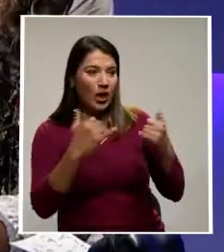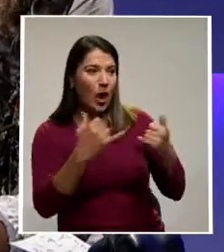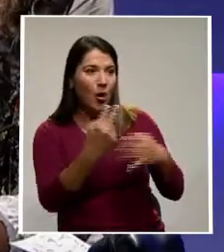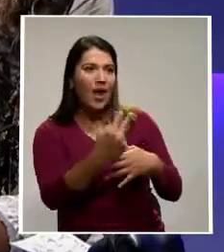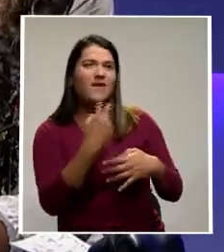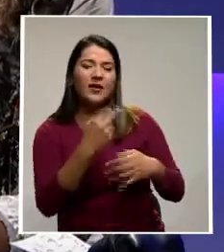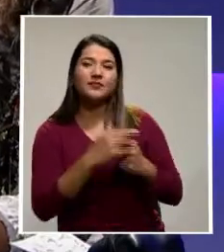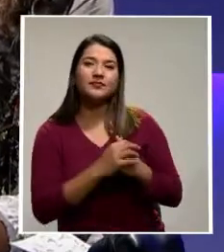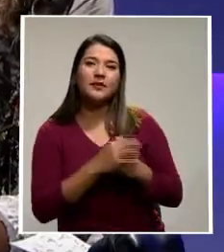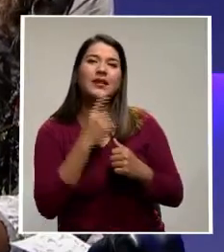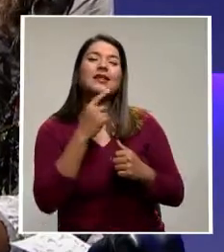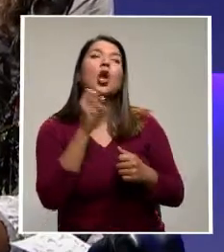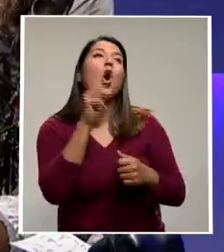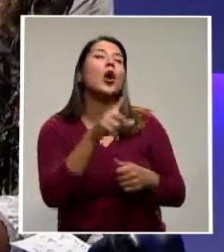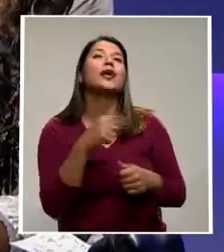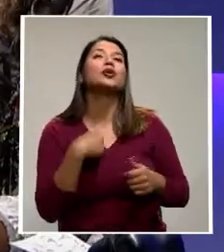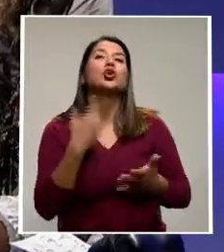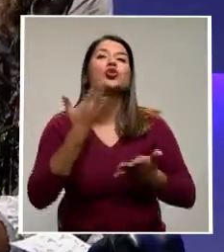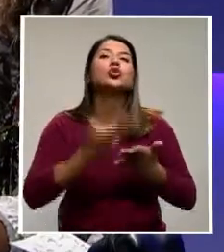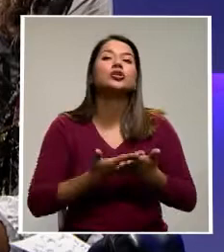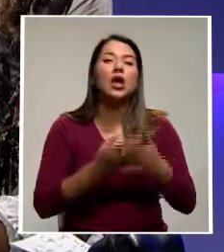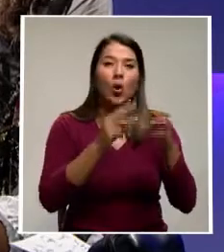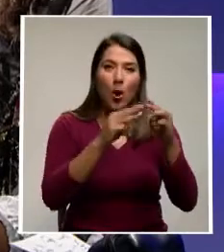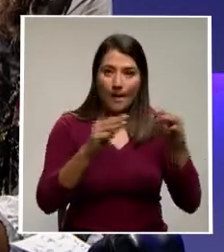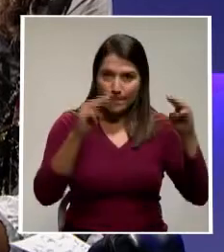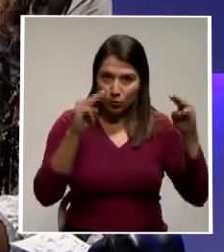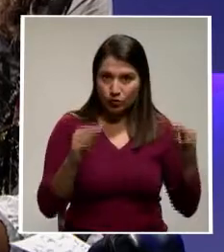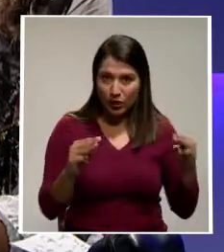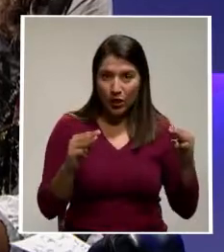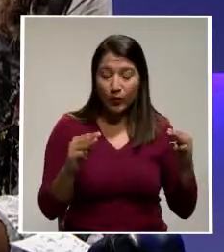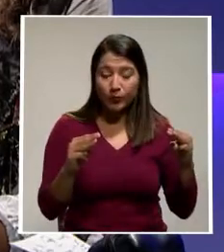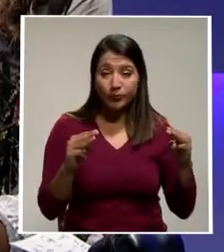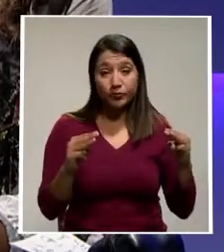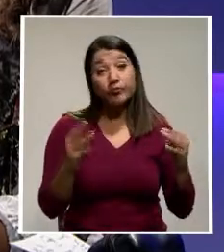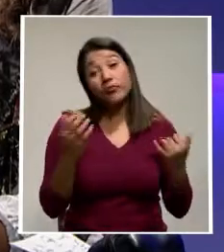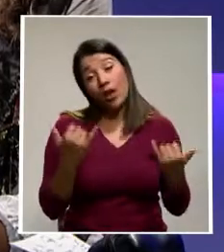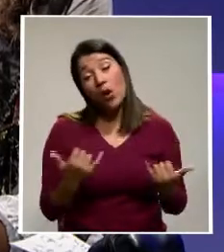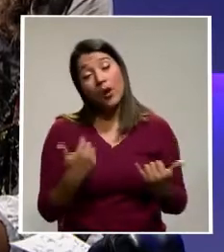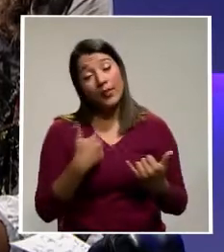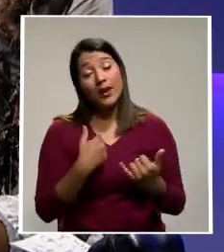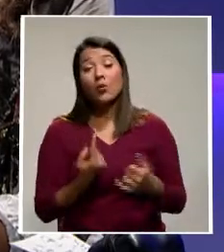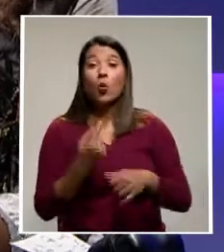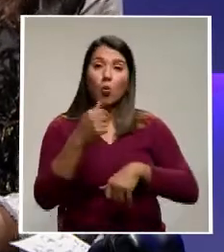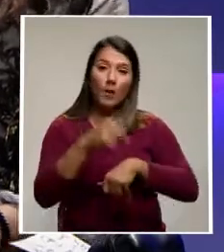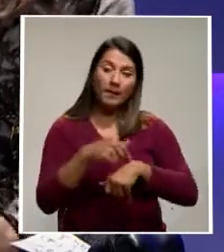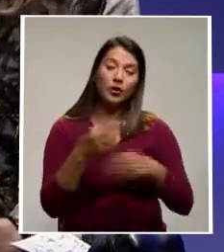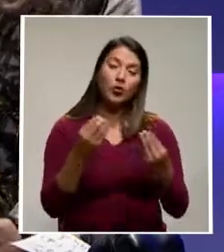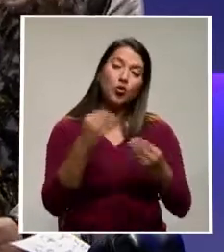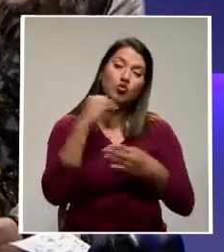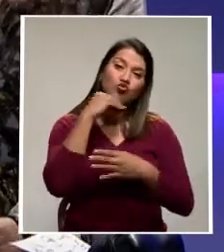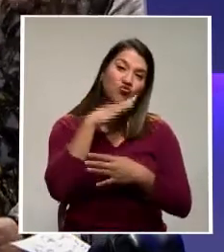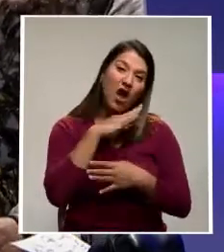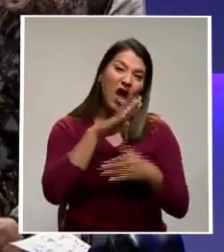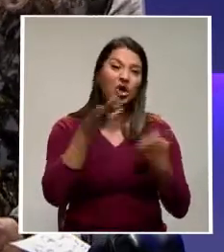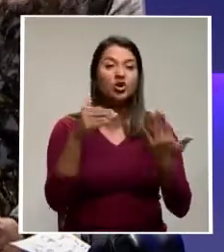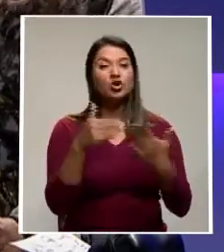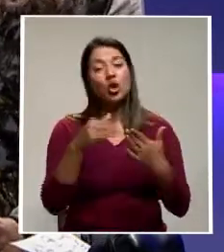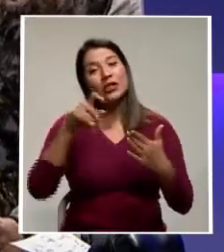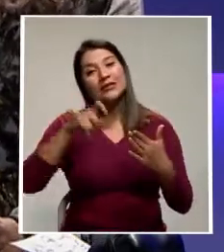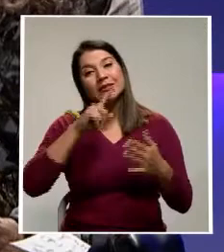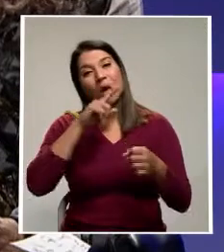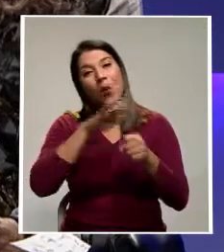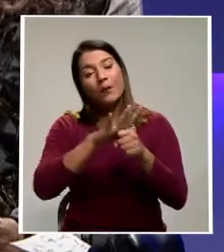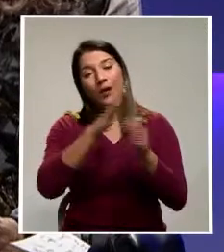bueno, yo llego al museo y ahora estamos viviendo una época rara, todo requiere un